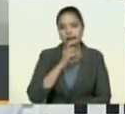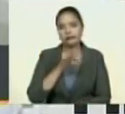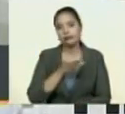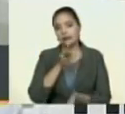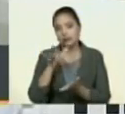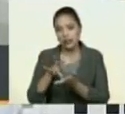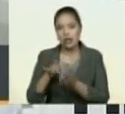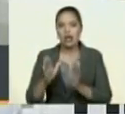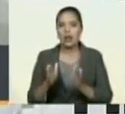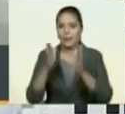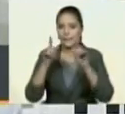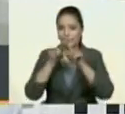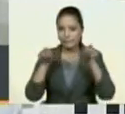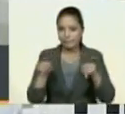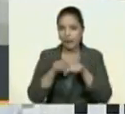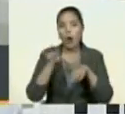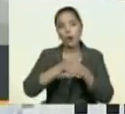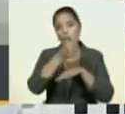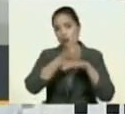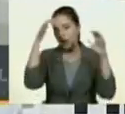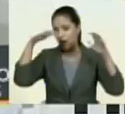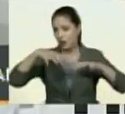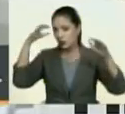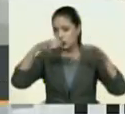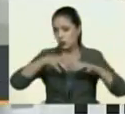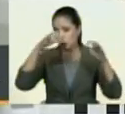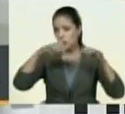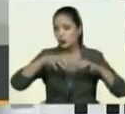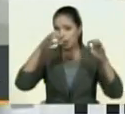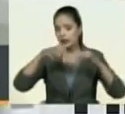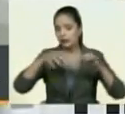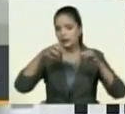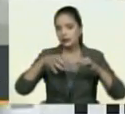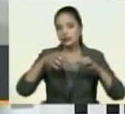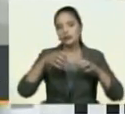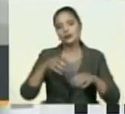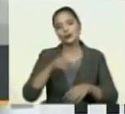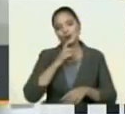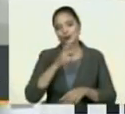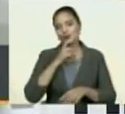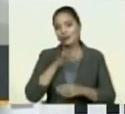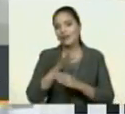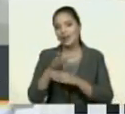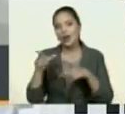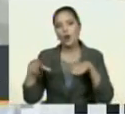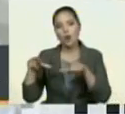difícil por cuestiones de lluvia acceder el material electoral